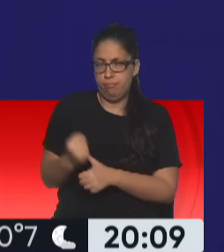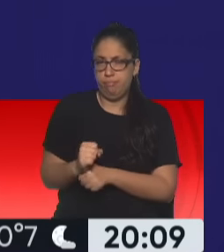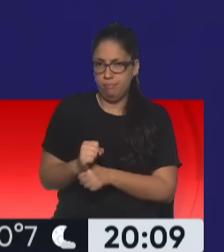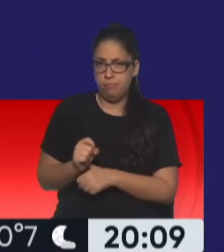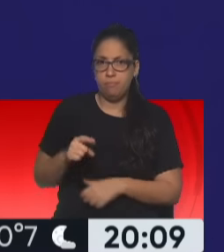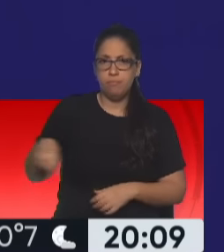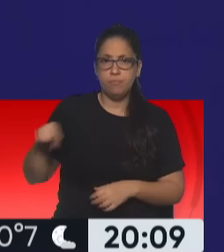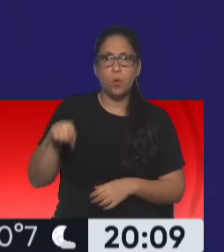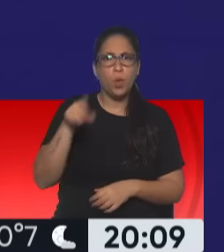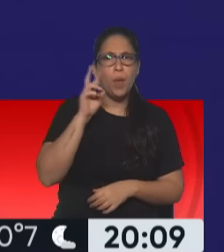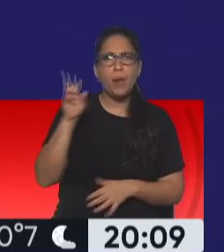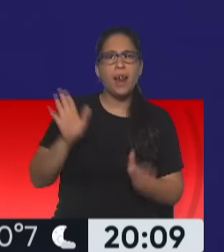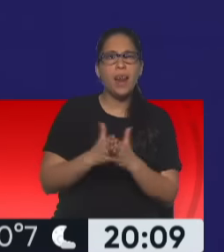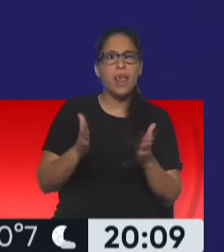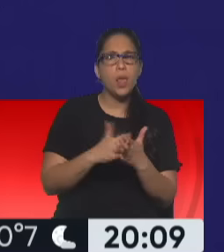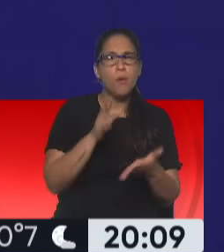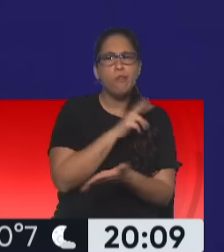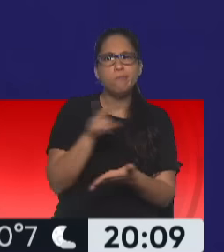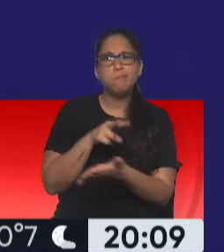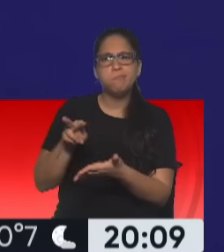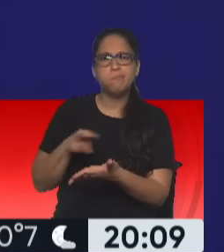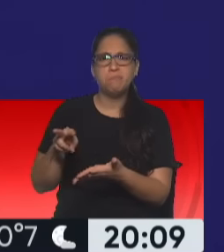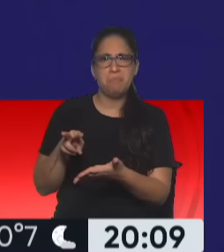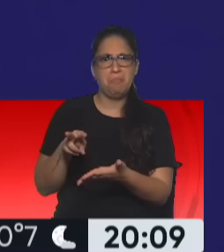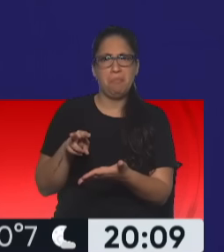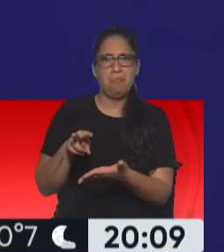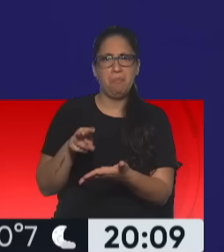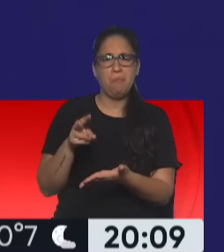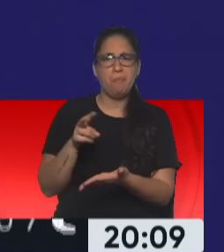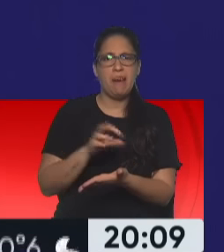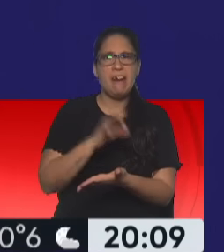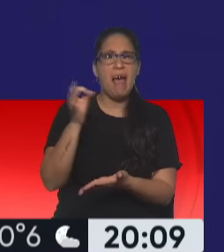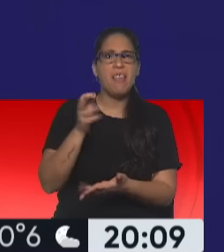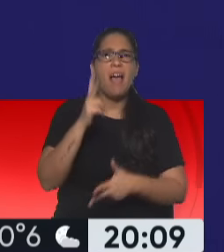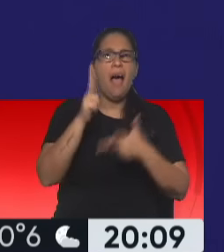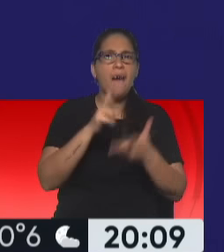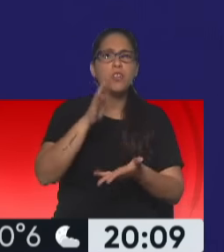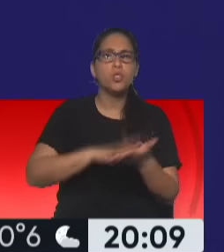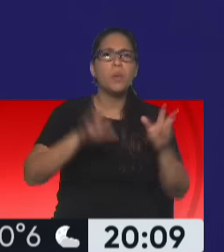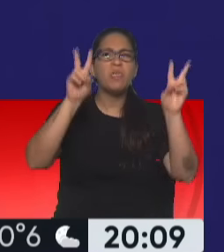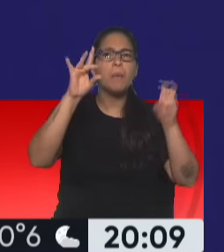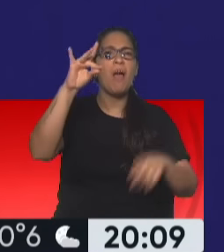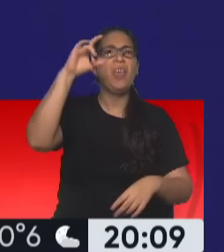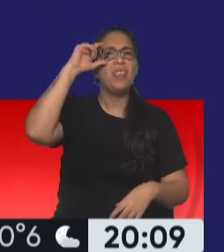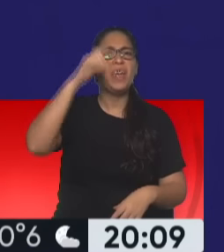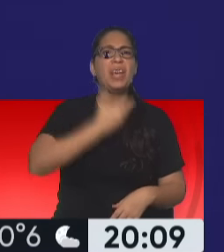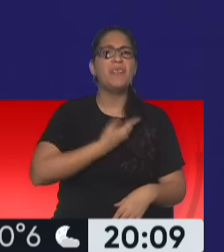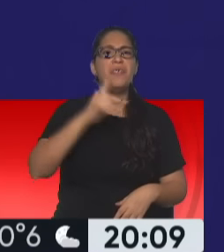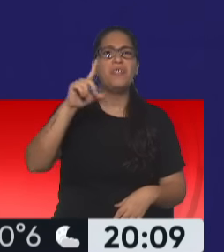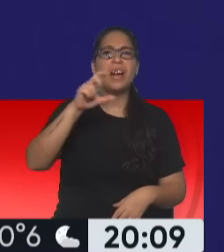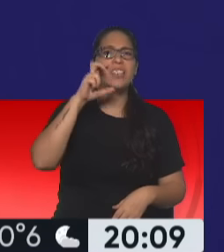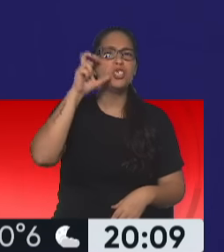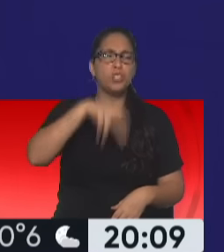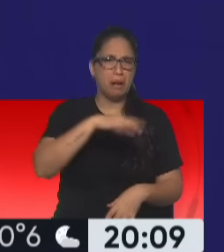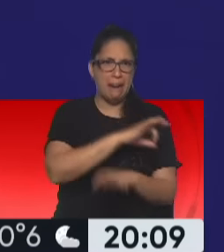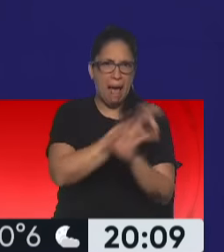ustedes repasan toda la literatura clásica, nadie se preocupaba por la deflación. No había nada, nadie trataba los temas de deflación,